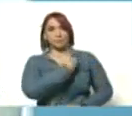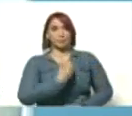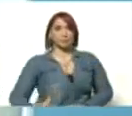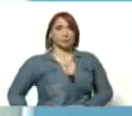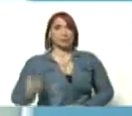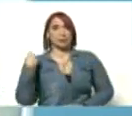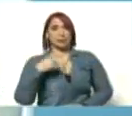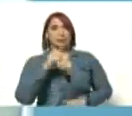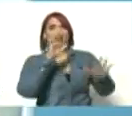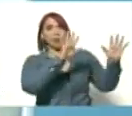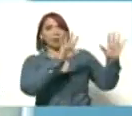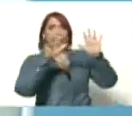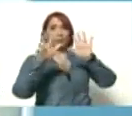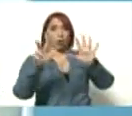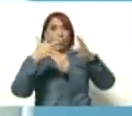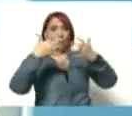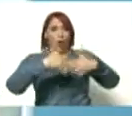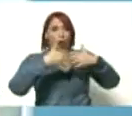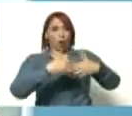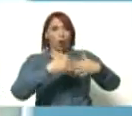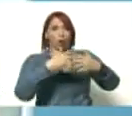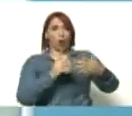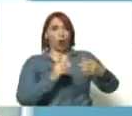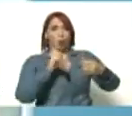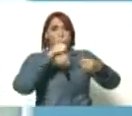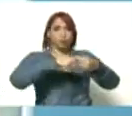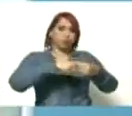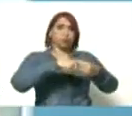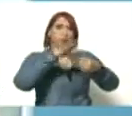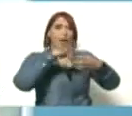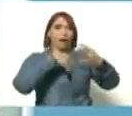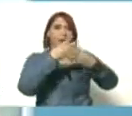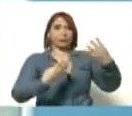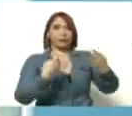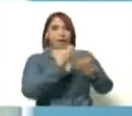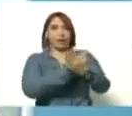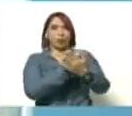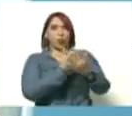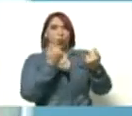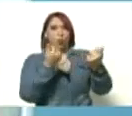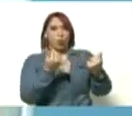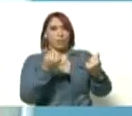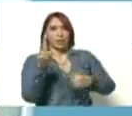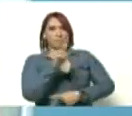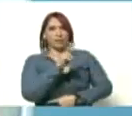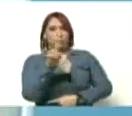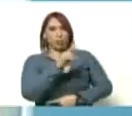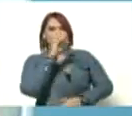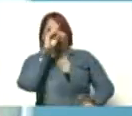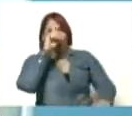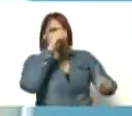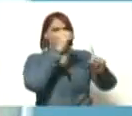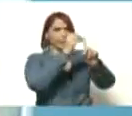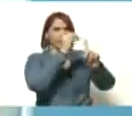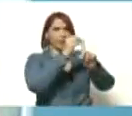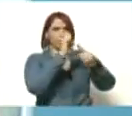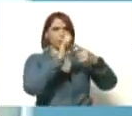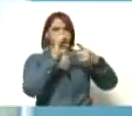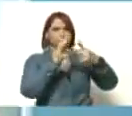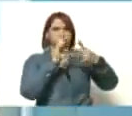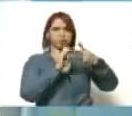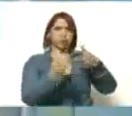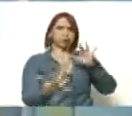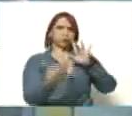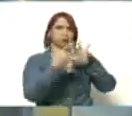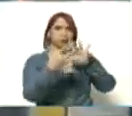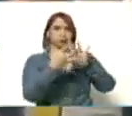18 motores que están en la agenda económica de Venezuela y objetivos estratégicos que nos vinculan al